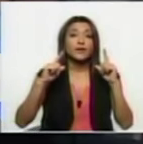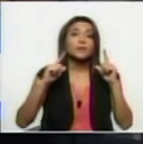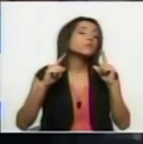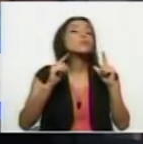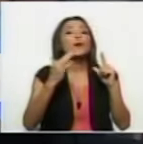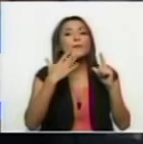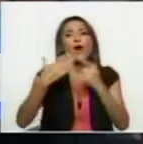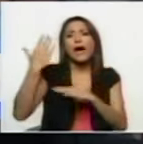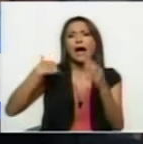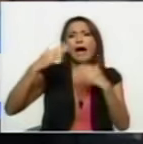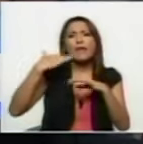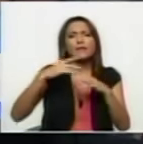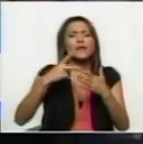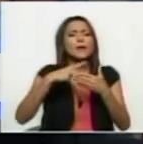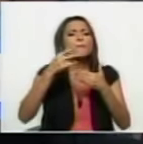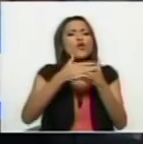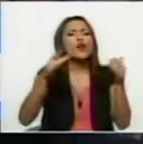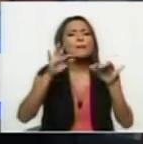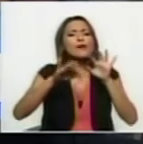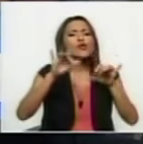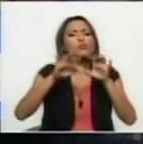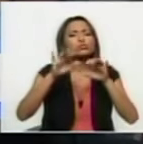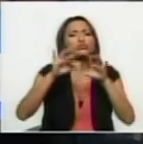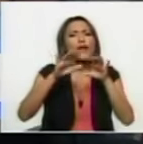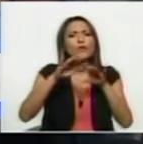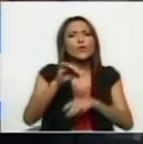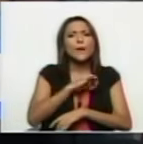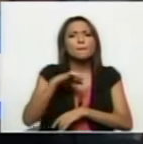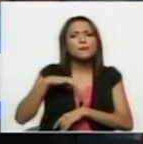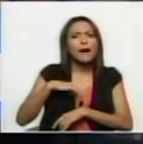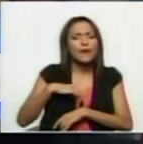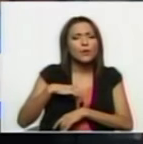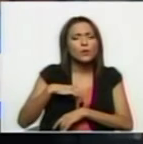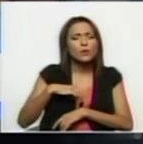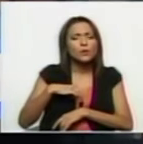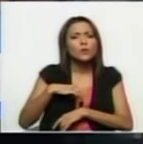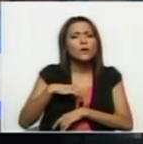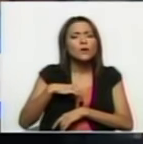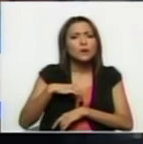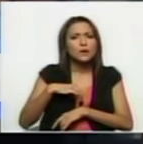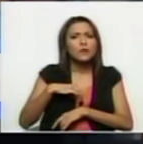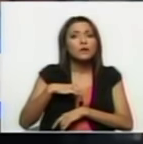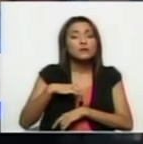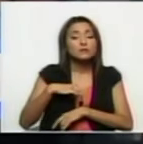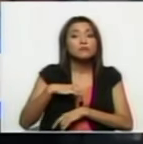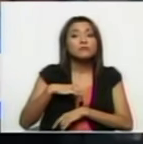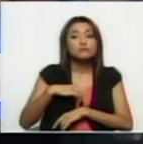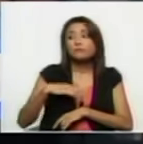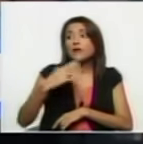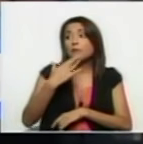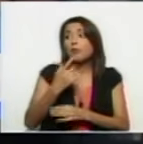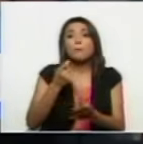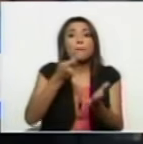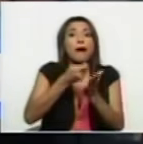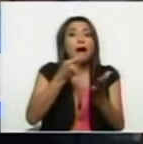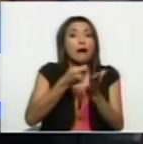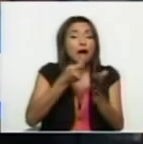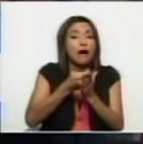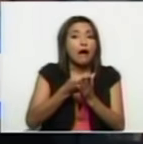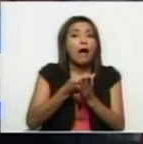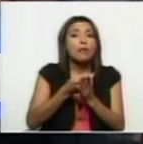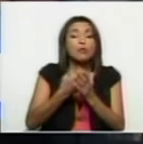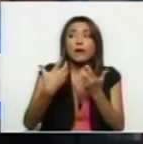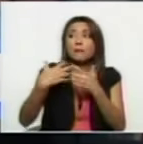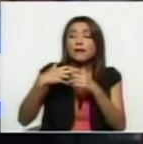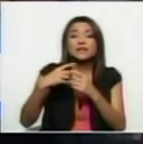la dependencia a determinados software, determinados paquetes de aplicaciones que antes debían pagarse a empresas